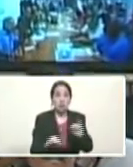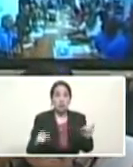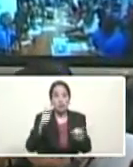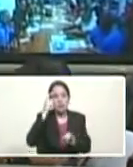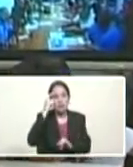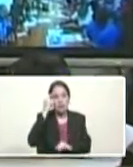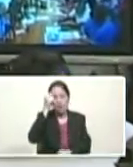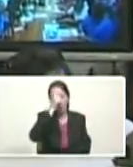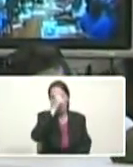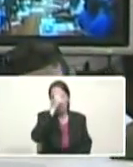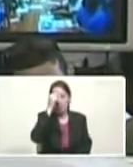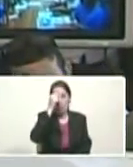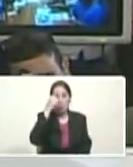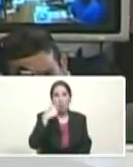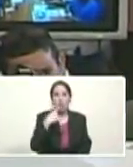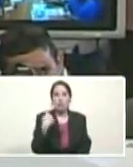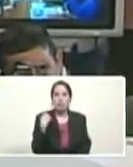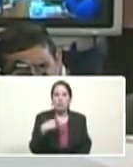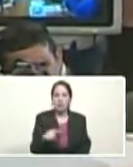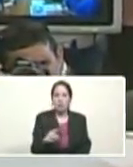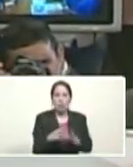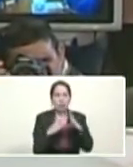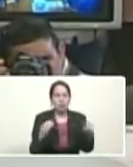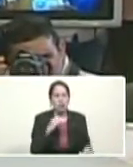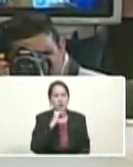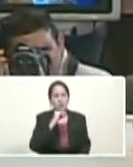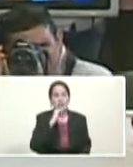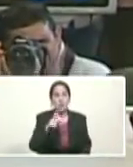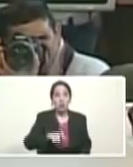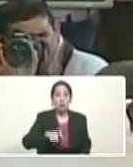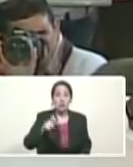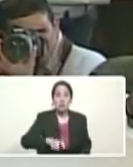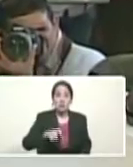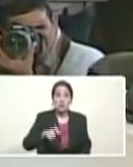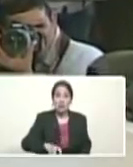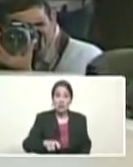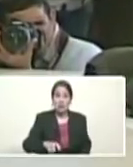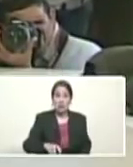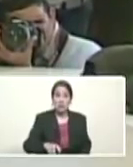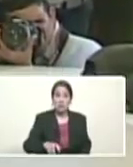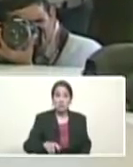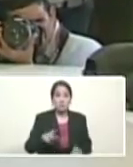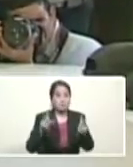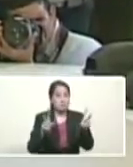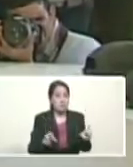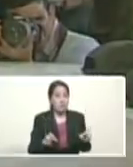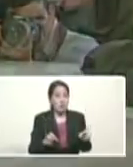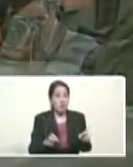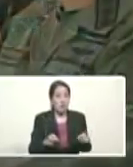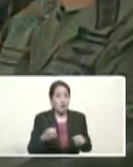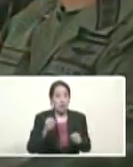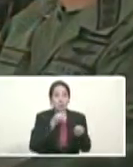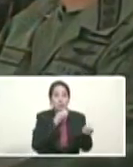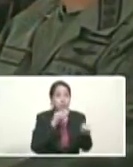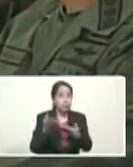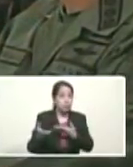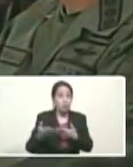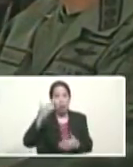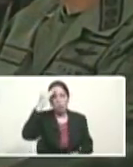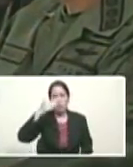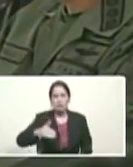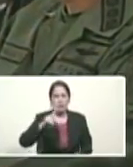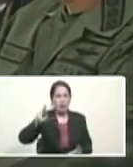tenemos que tener toda la información necesaria debe ser tributada al puesto general del comando del comando estratégico operacional y es muy